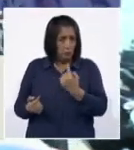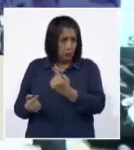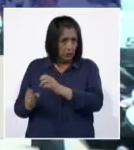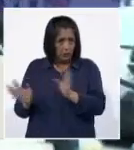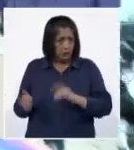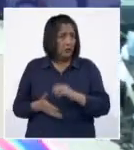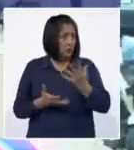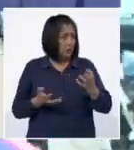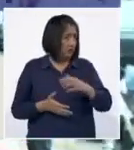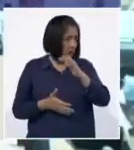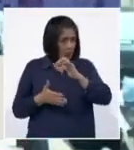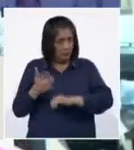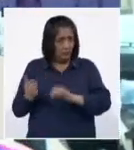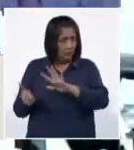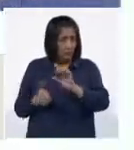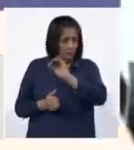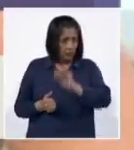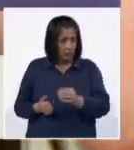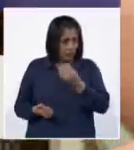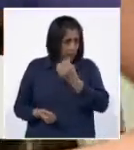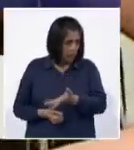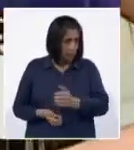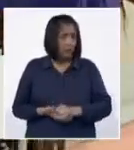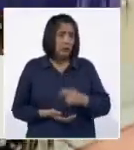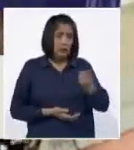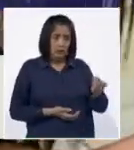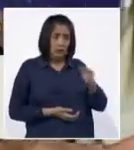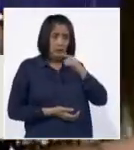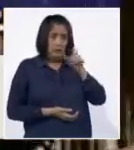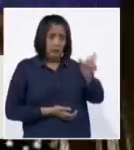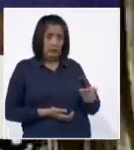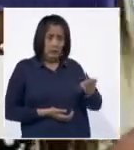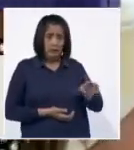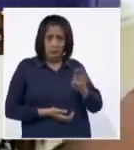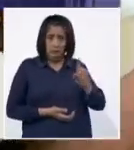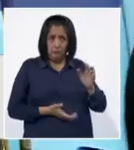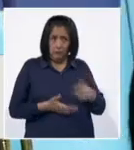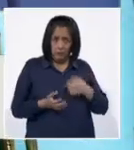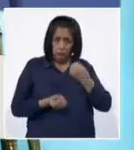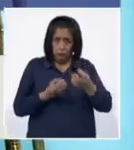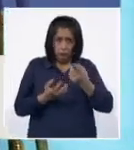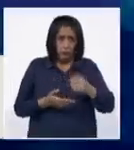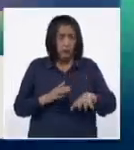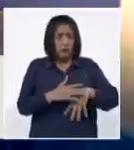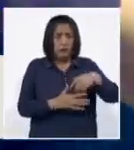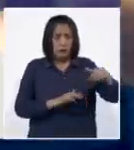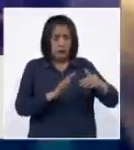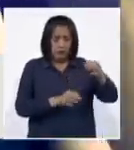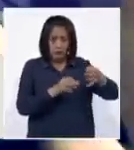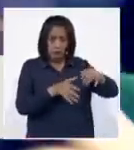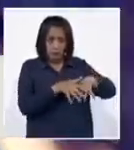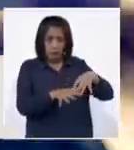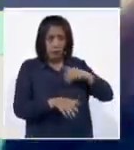quiere reducir el 60% de alimentos, ¿no? La Blanca de Chucuito daba estas declaraciones tras salir de la audiencia por